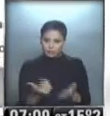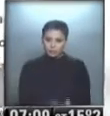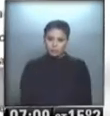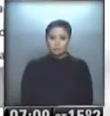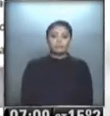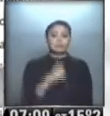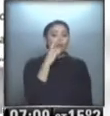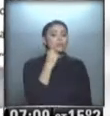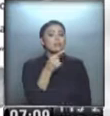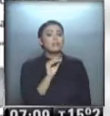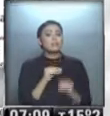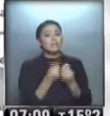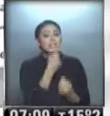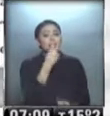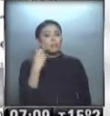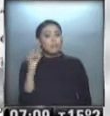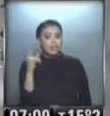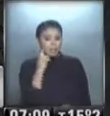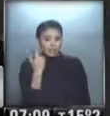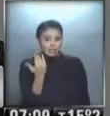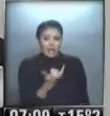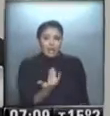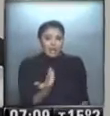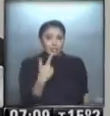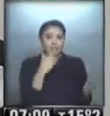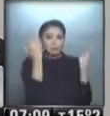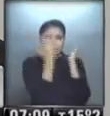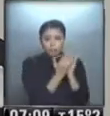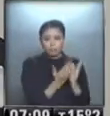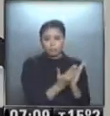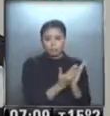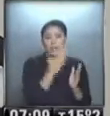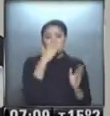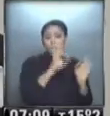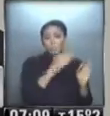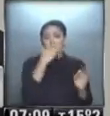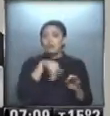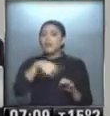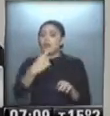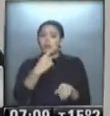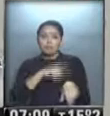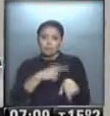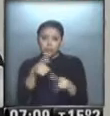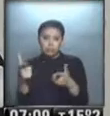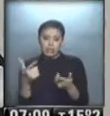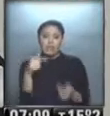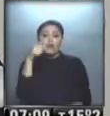áreas técnicas tienen 120 días y nosotros después podemos tratarlos sin un plazo determinado, pero hoy lo que hablamos con el